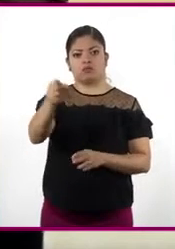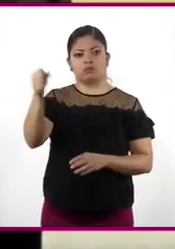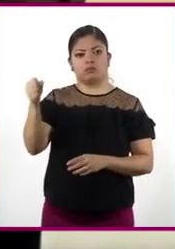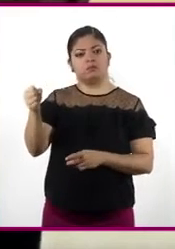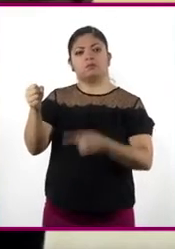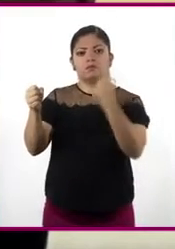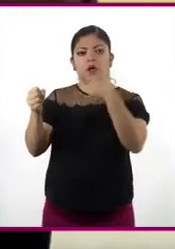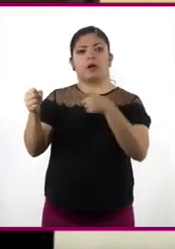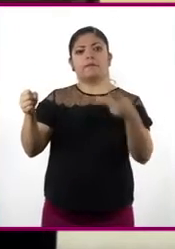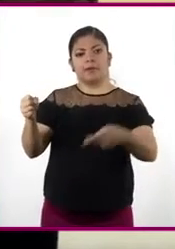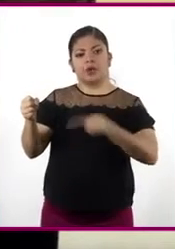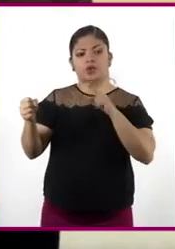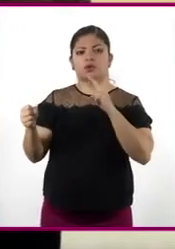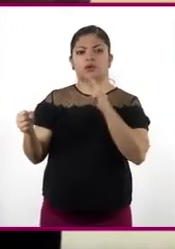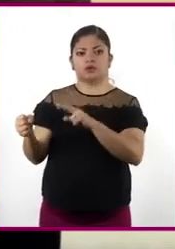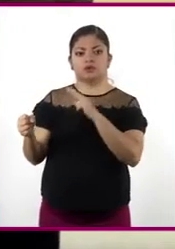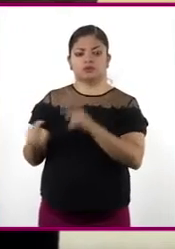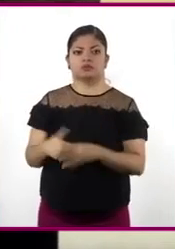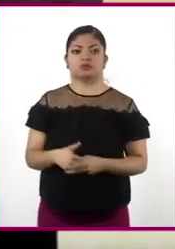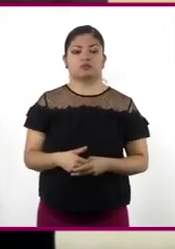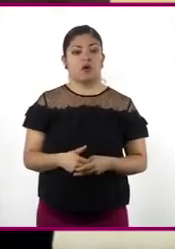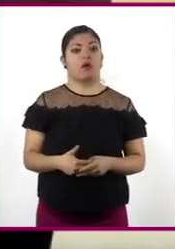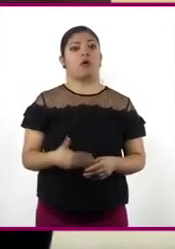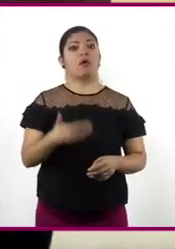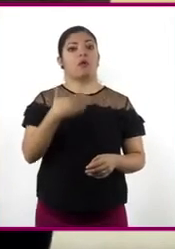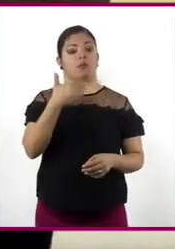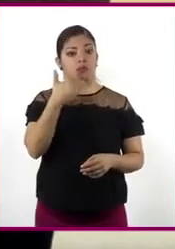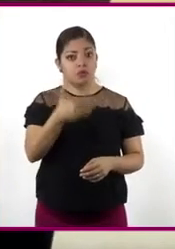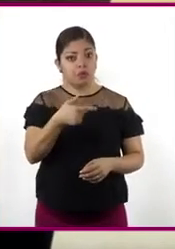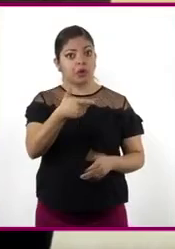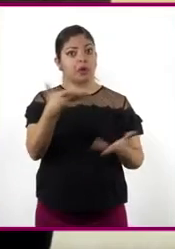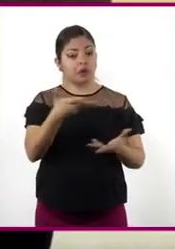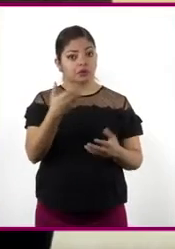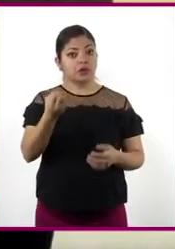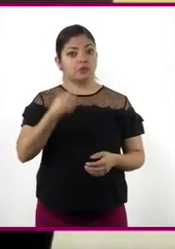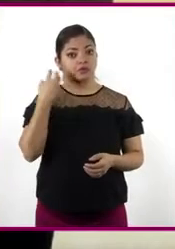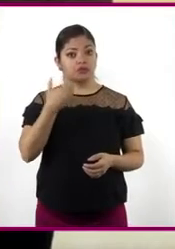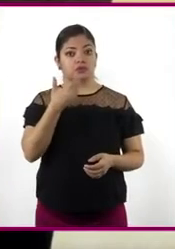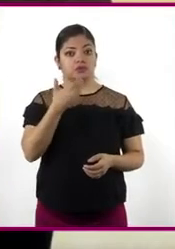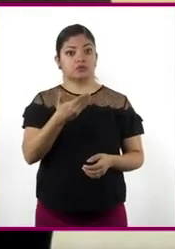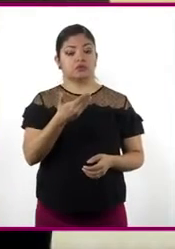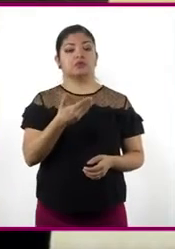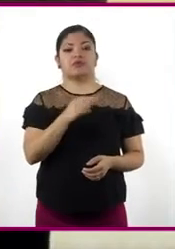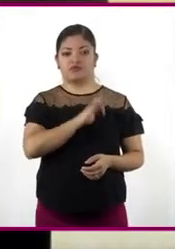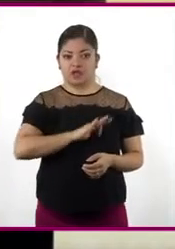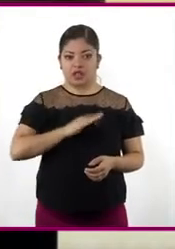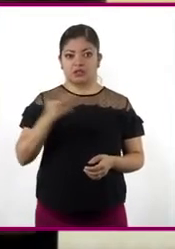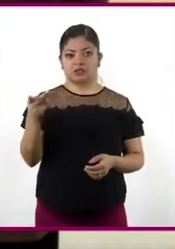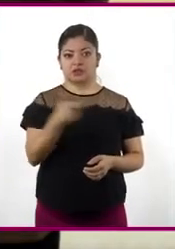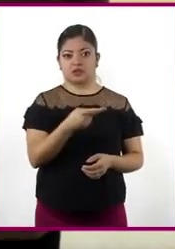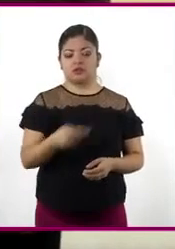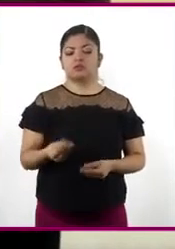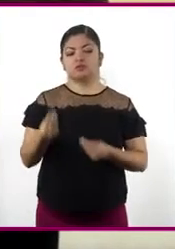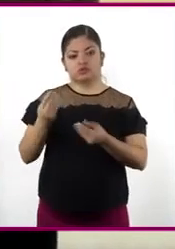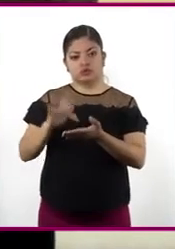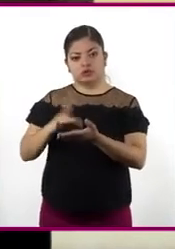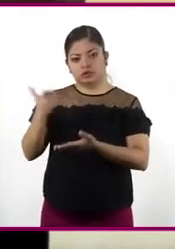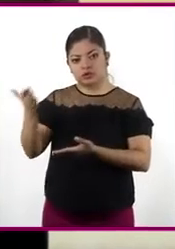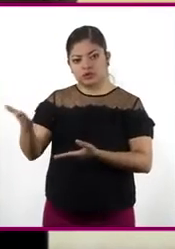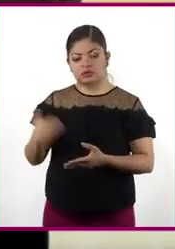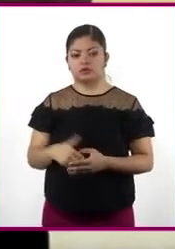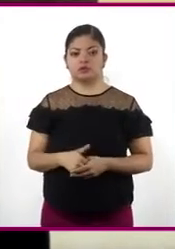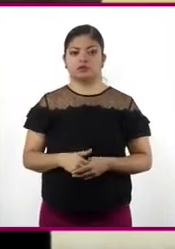y respuestas. Muy bien, qué buena exposición oral hicieron. Felicidades a ambos. Muchas gracias, señor